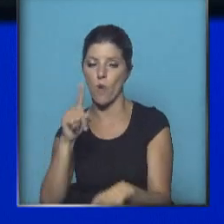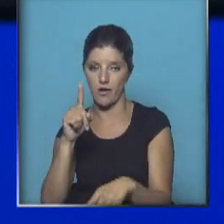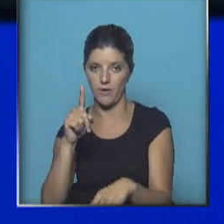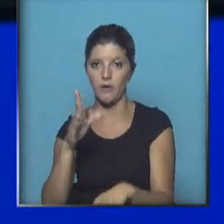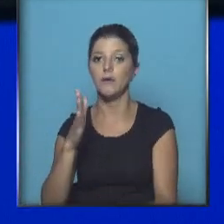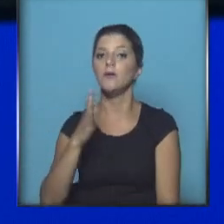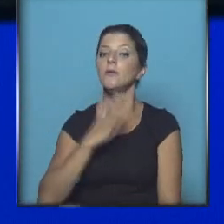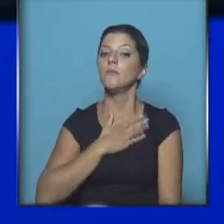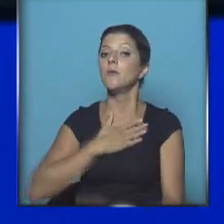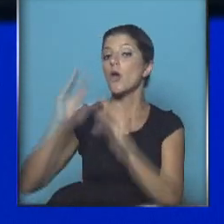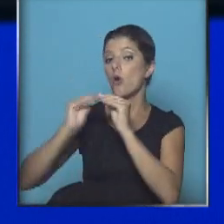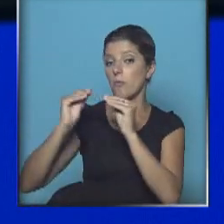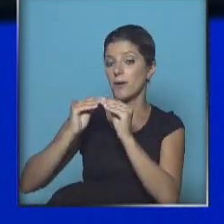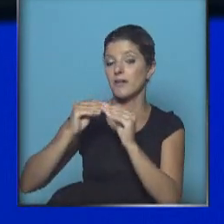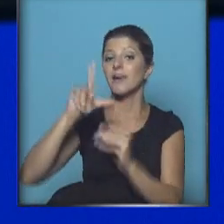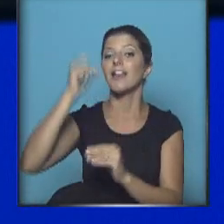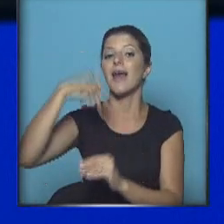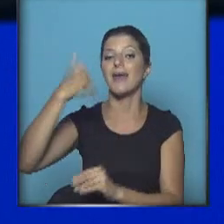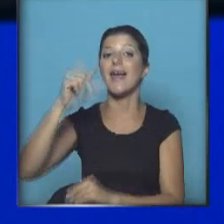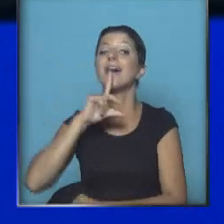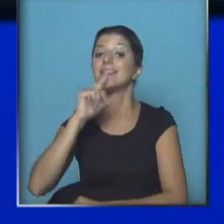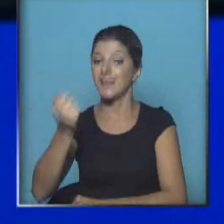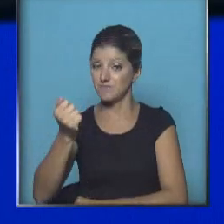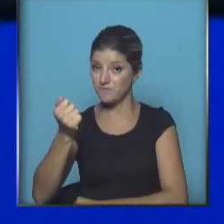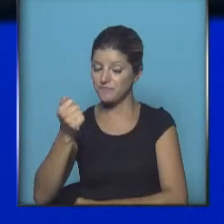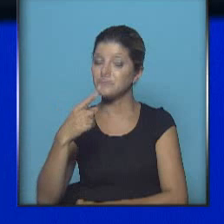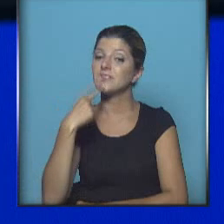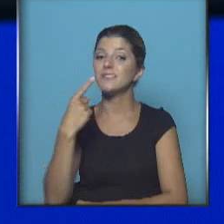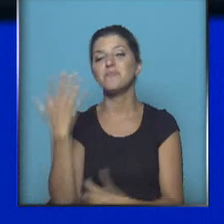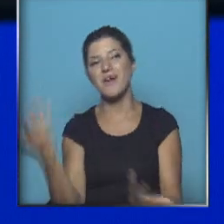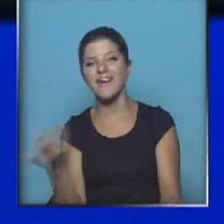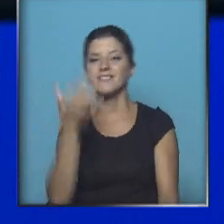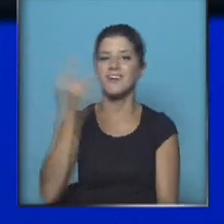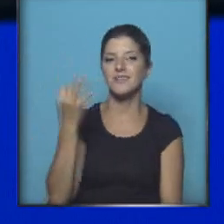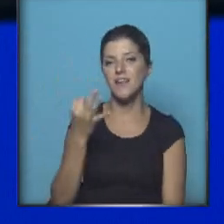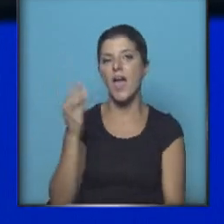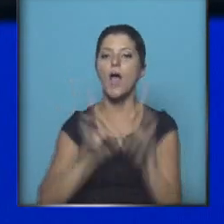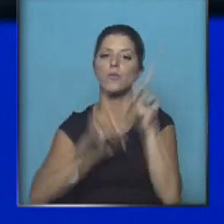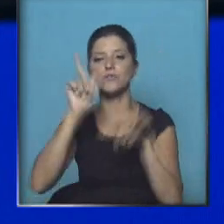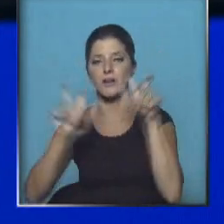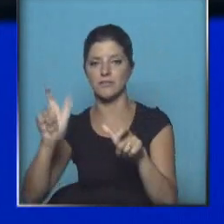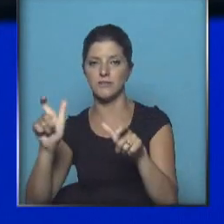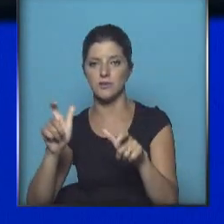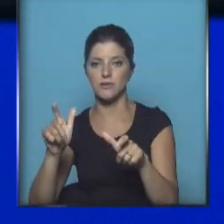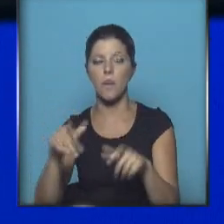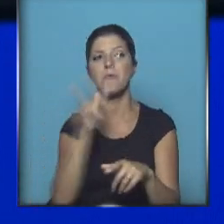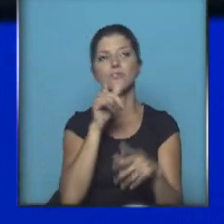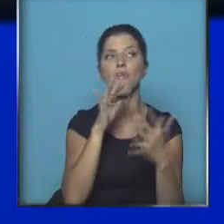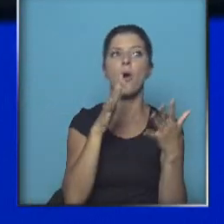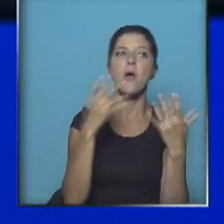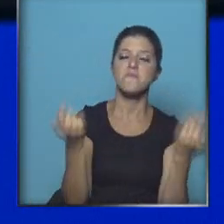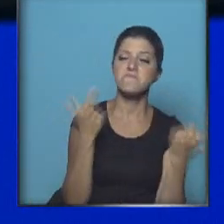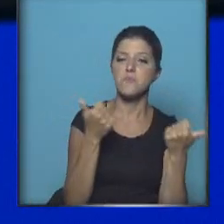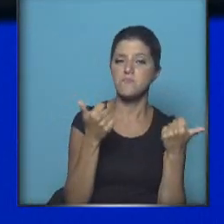mi viejo colega Jorge Lanata dice, bueno, en realidad al gobierno argentino tan mal no le pareció el